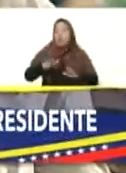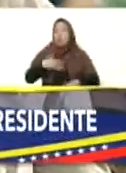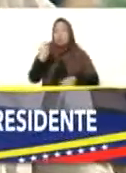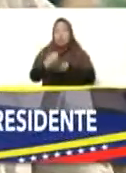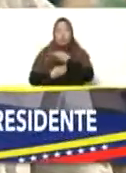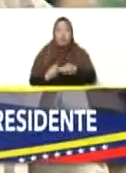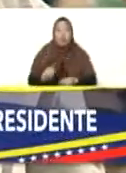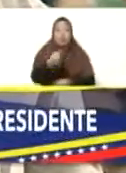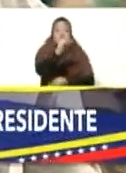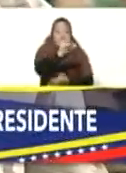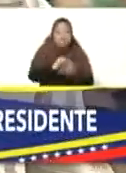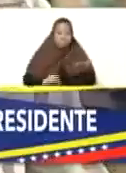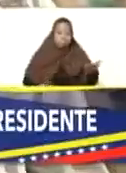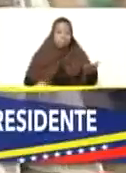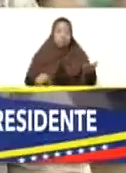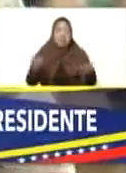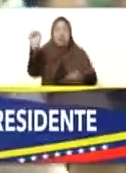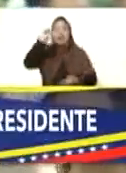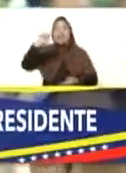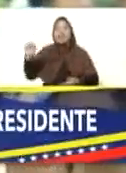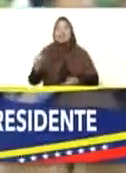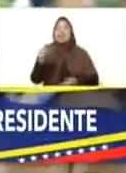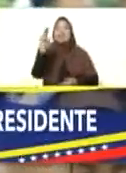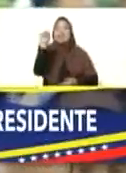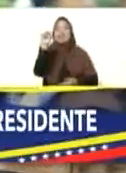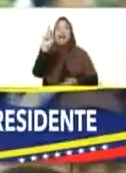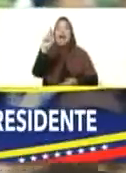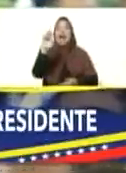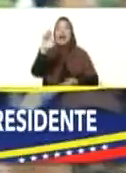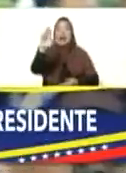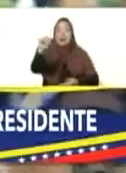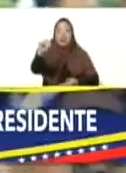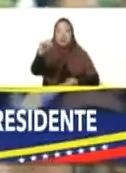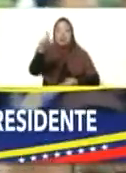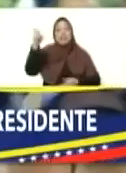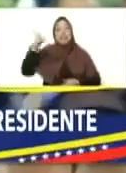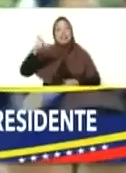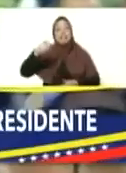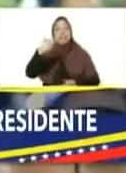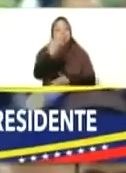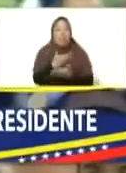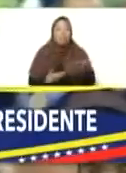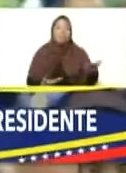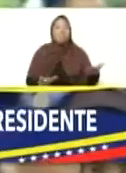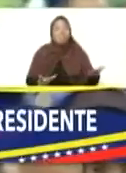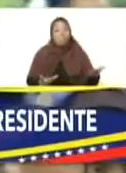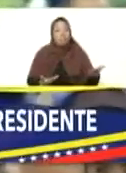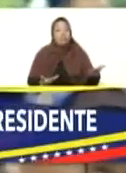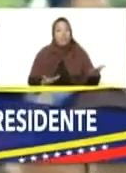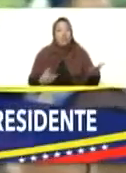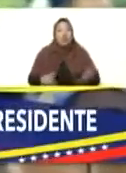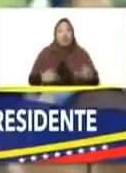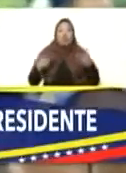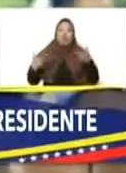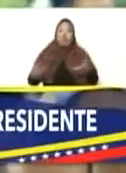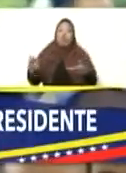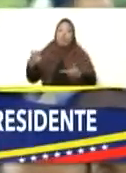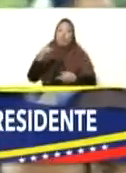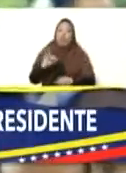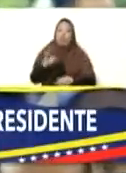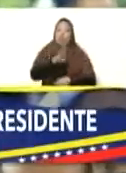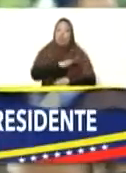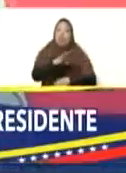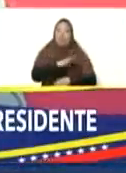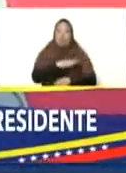los registros al zar en para ese tipo de propiedad en cuanto se tenga los títulos que entregaremos serán los títulos de